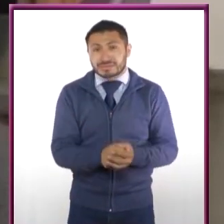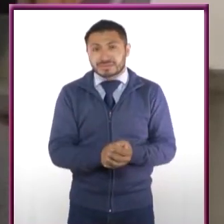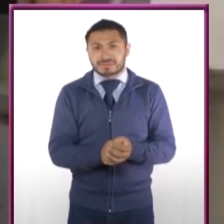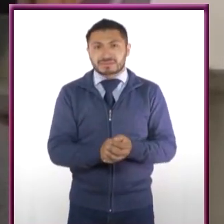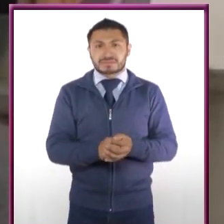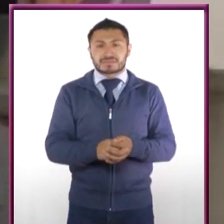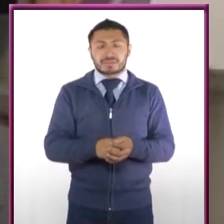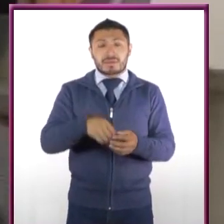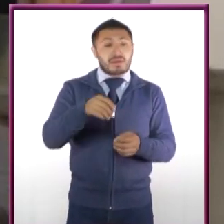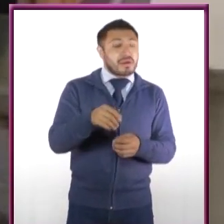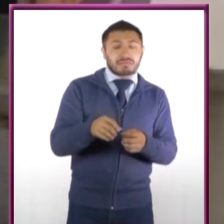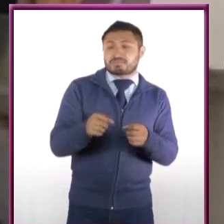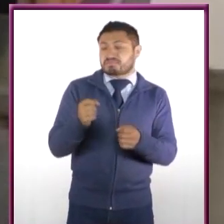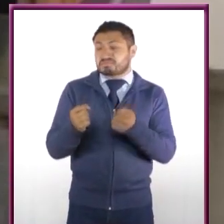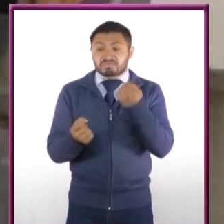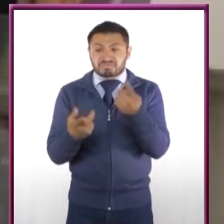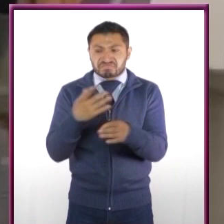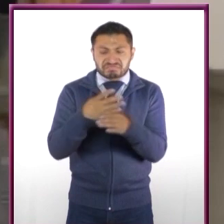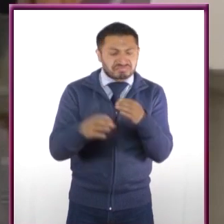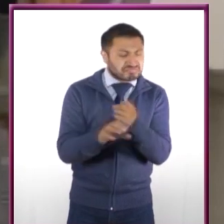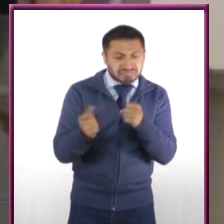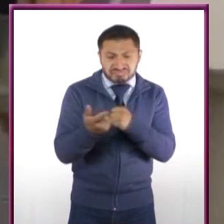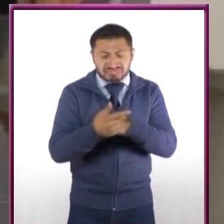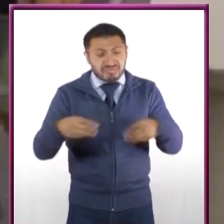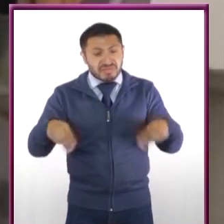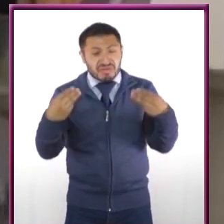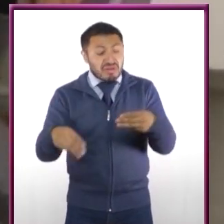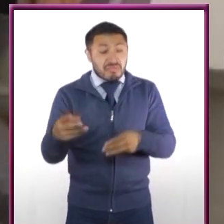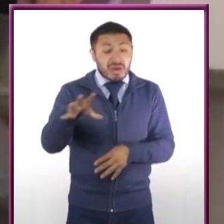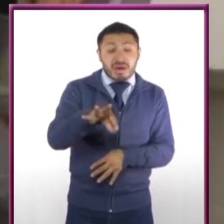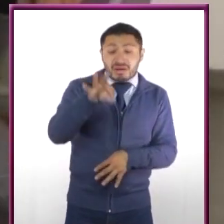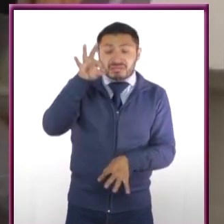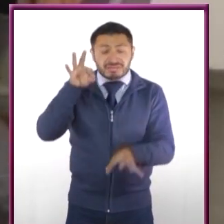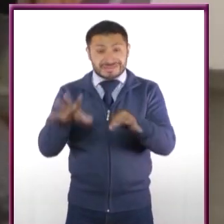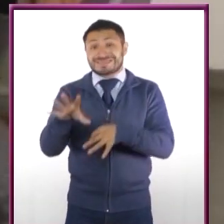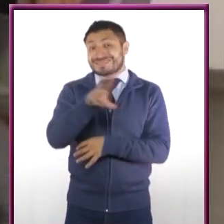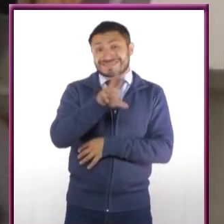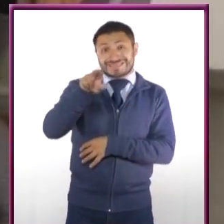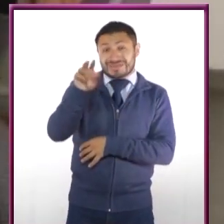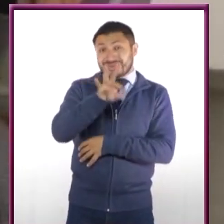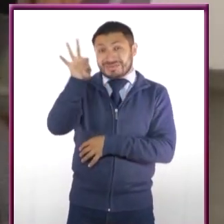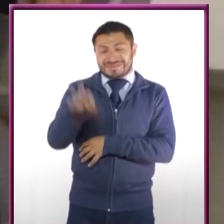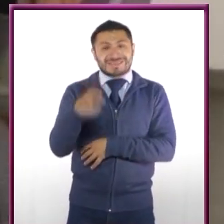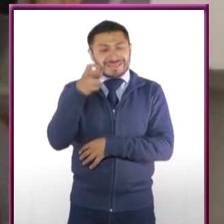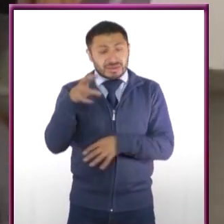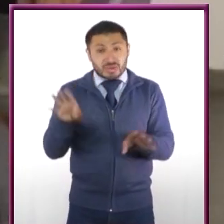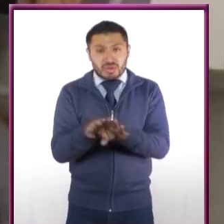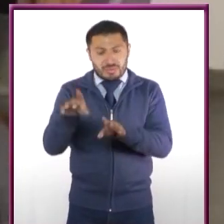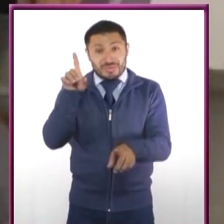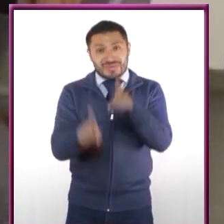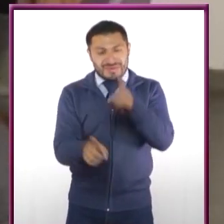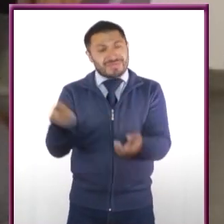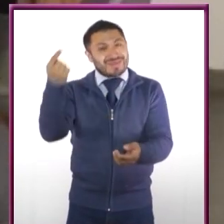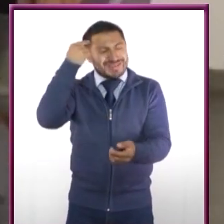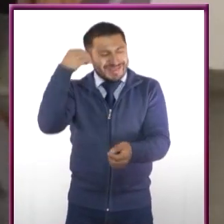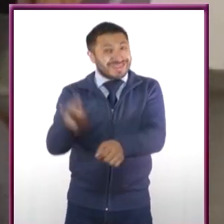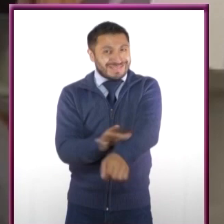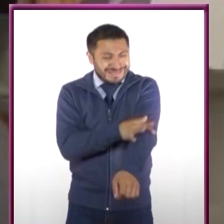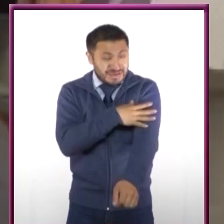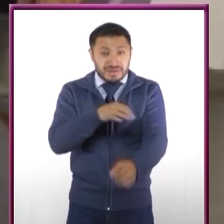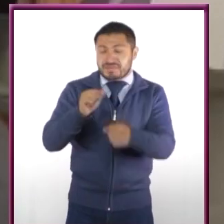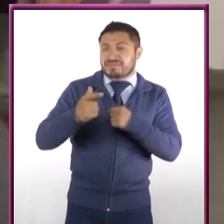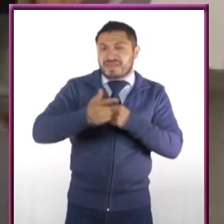ejemplo, al escoger un producto en el supermercado, el 80% de las decisiones que tomamos son emocionales,